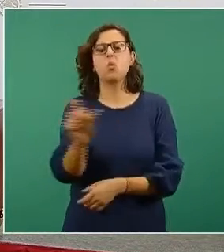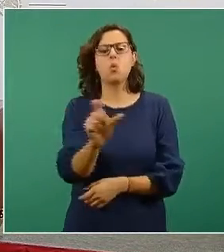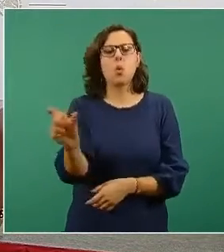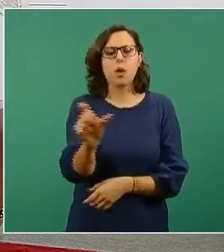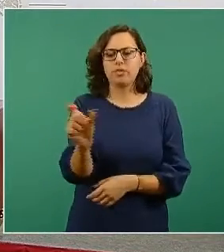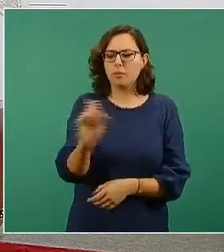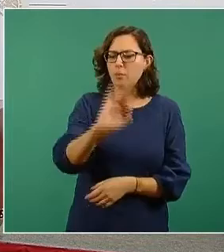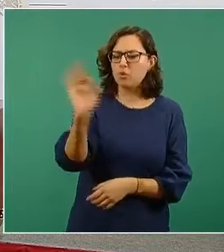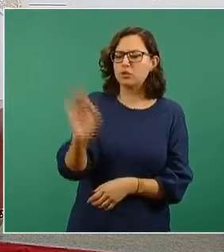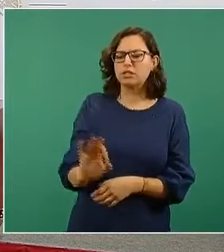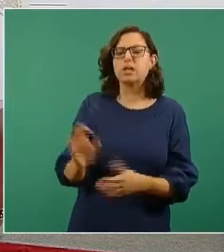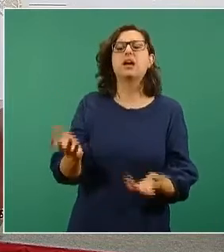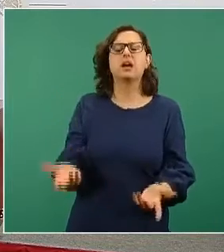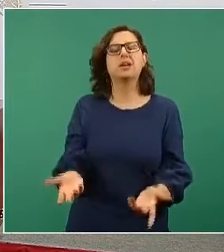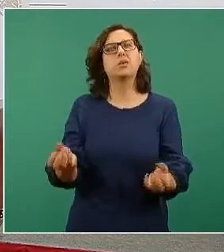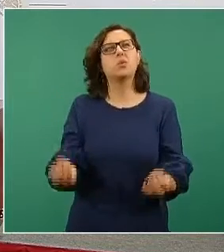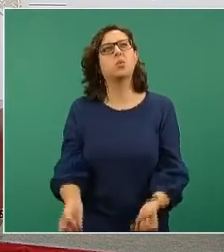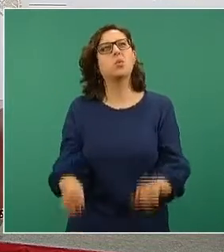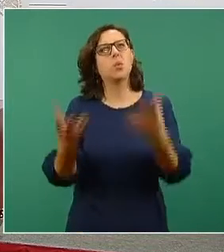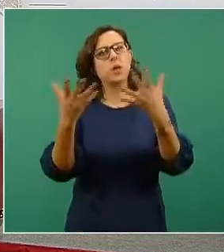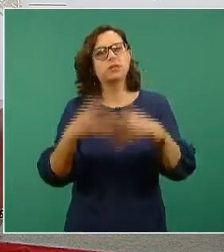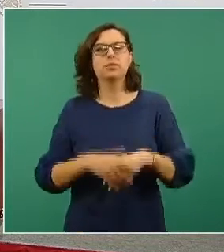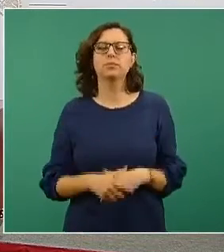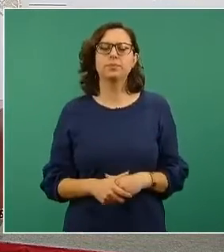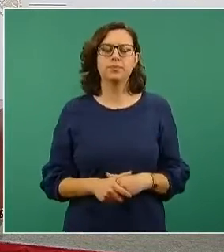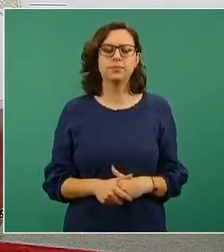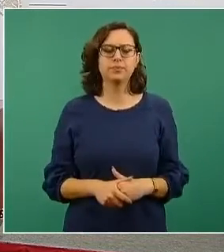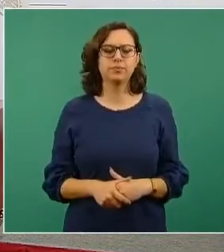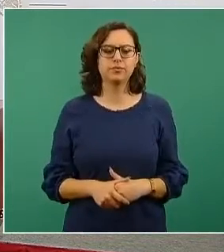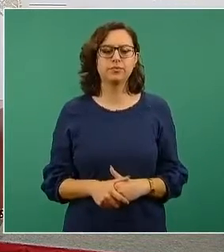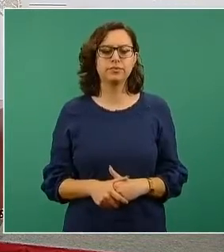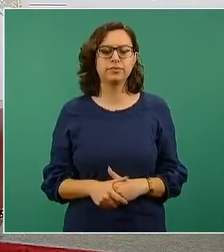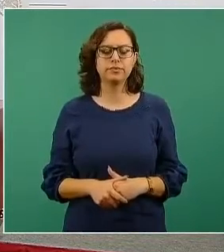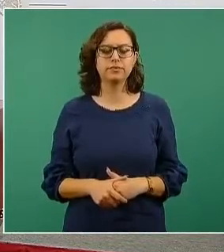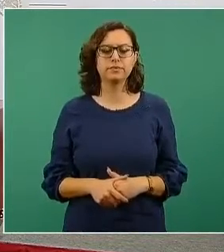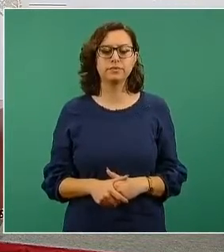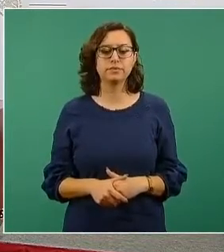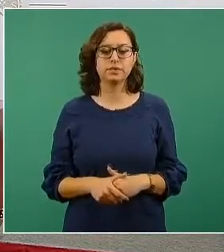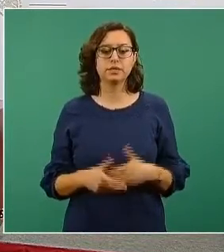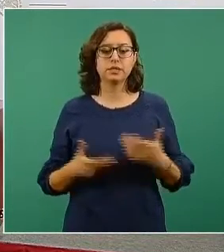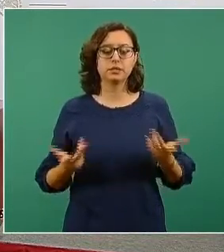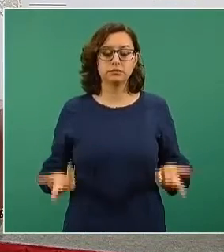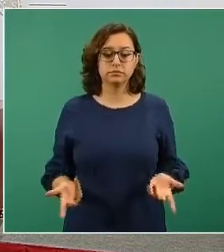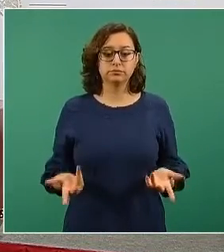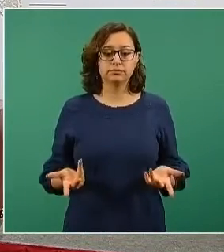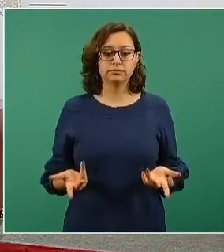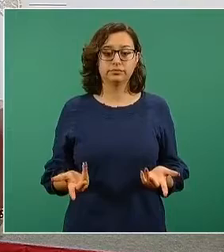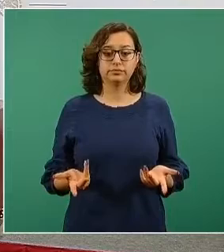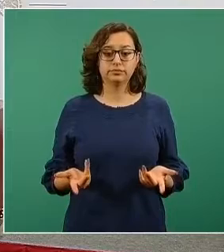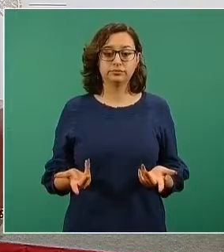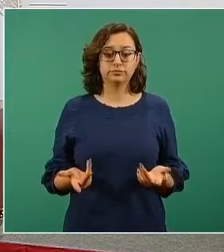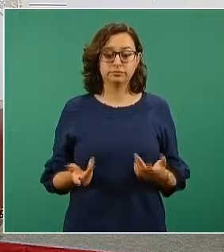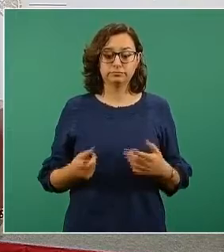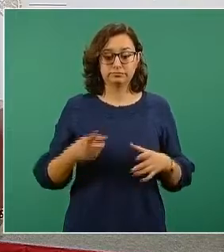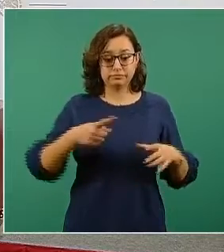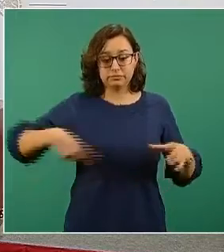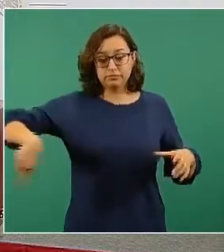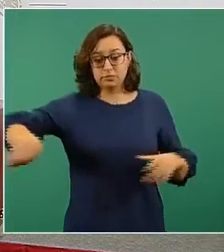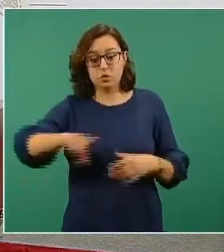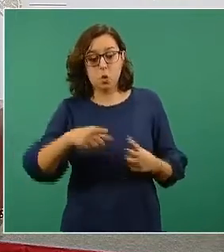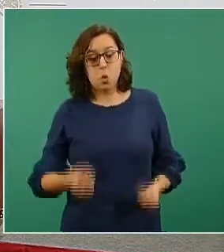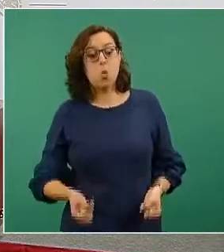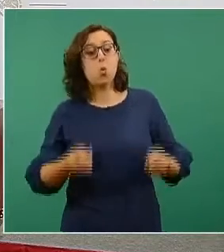a los porcentajes de cobertura o de inmunidad. Ese punto es el umbral de la famosa inmunidad de